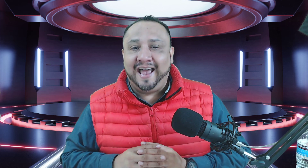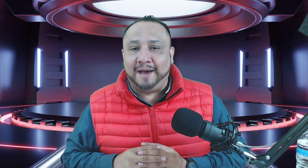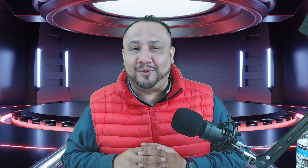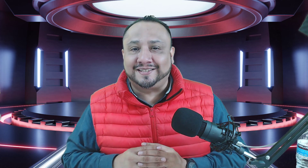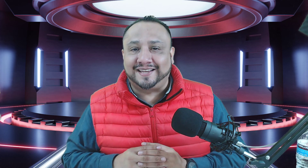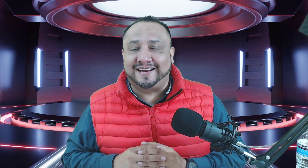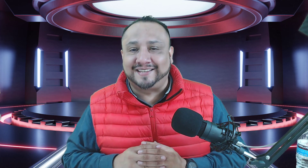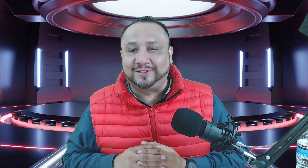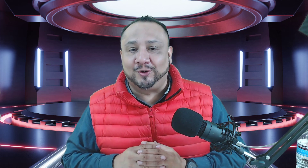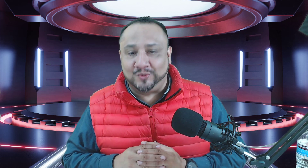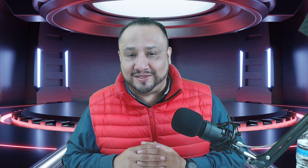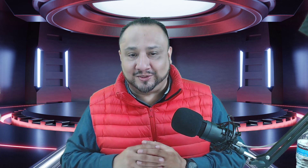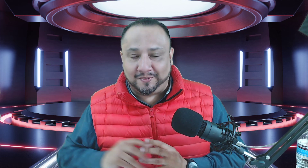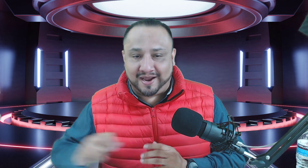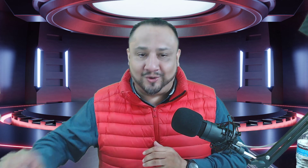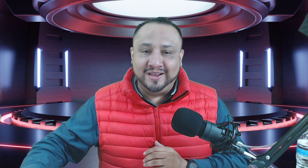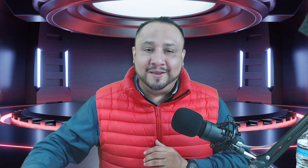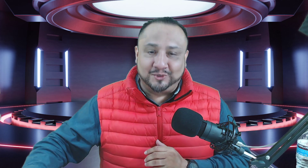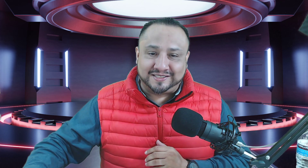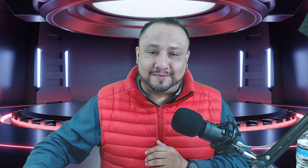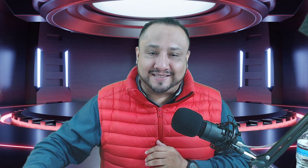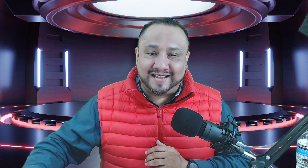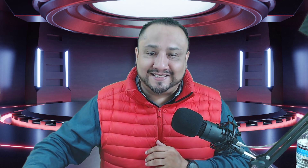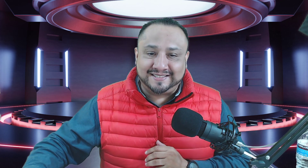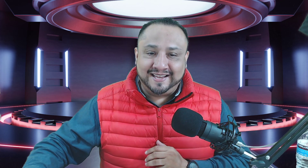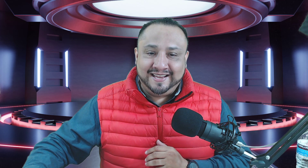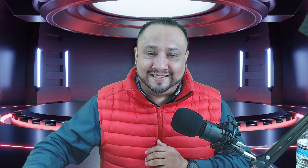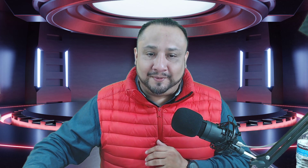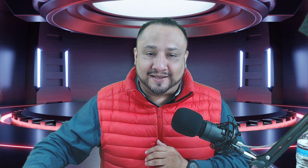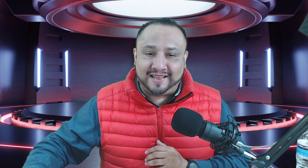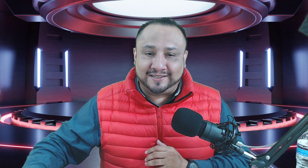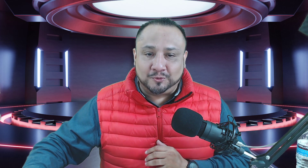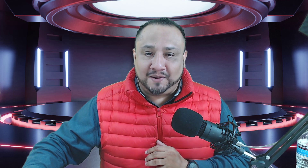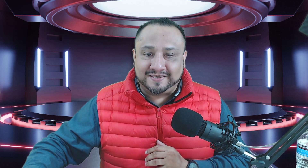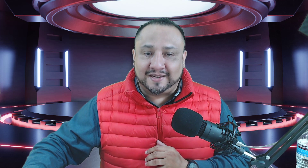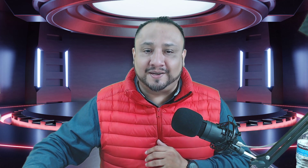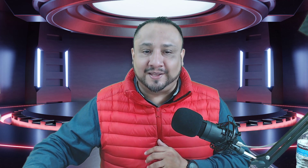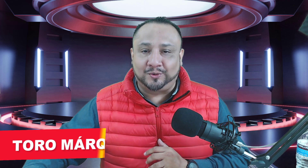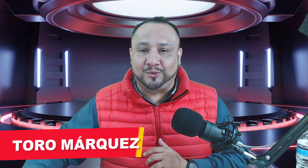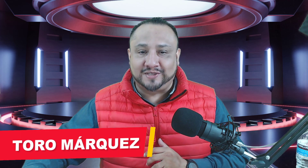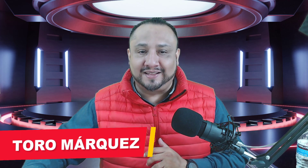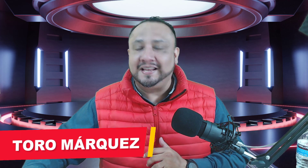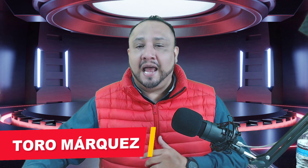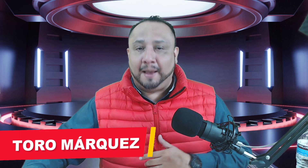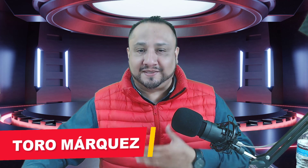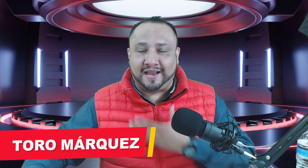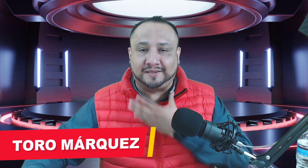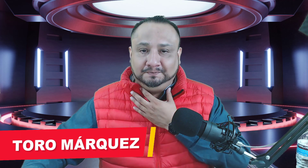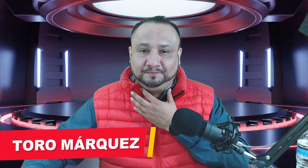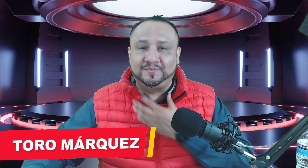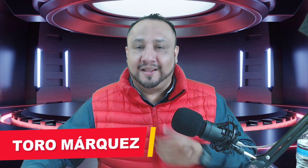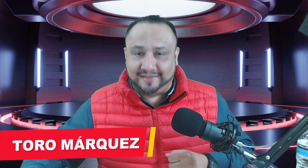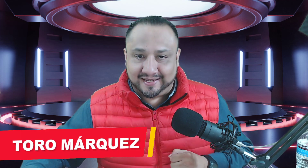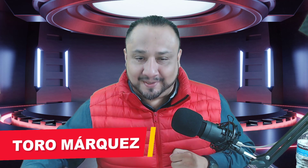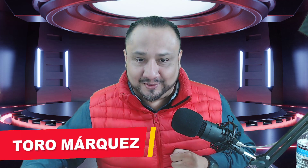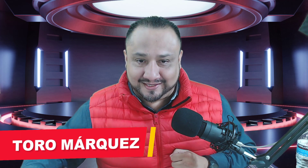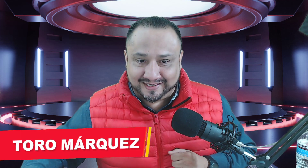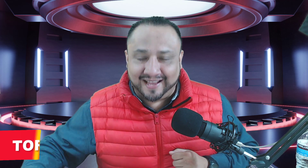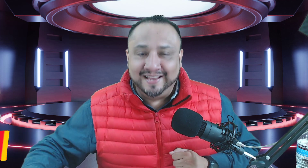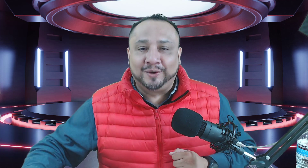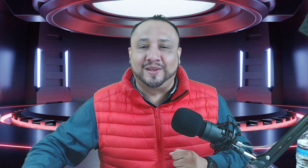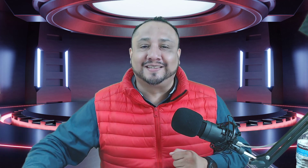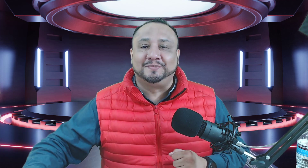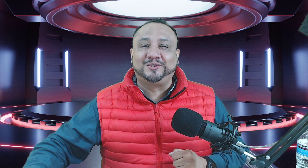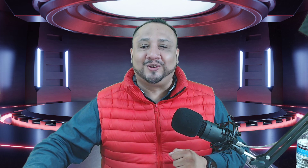voces independientes a poder seguir haciendo nuestro trabajo. Muchísimas gracias, de verdad es un placer haber estado con ustedes a pesar de esta